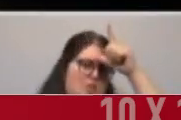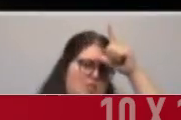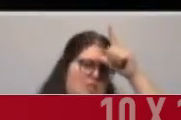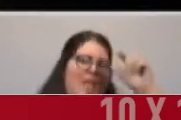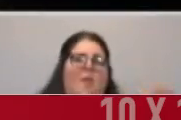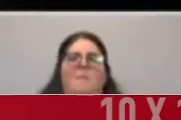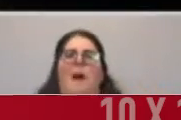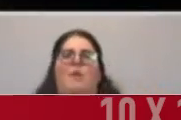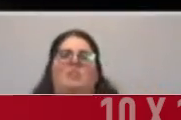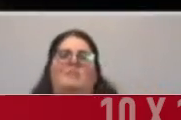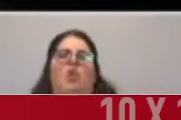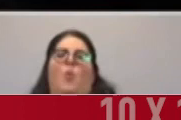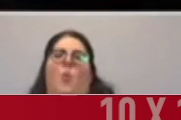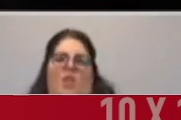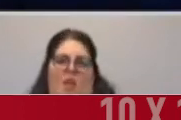aproximación barrial.